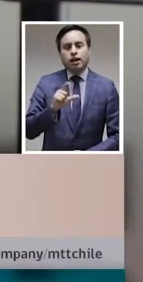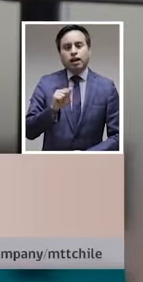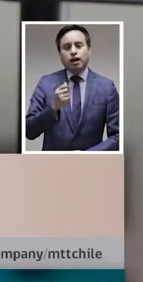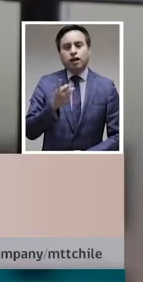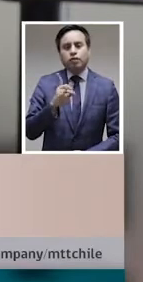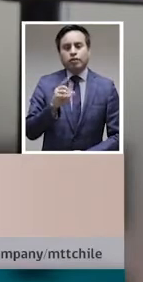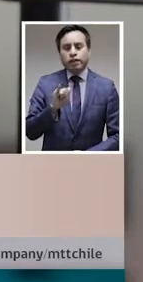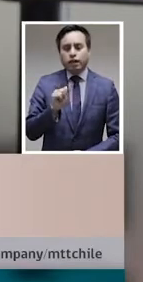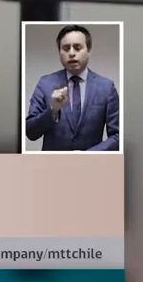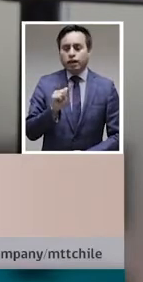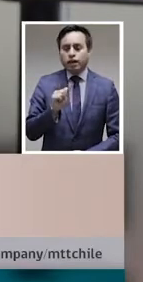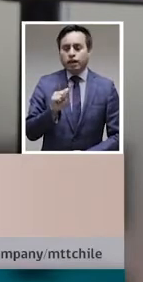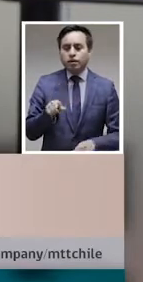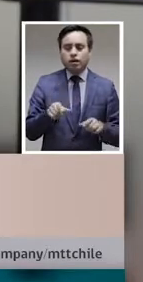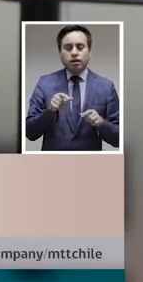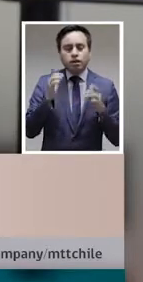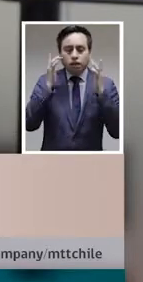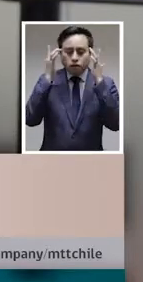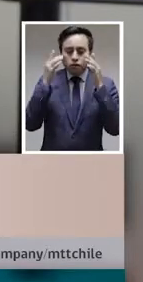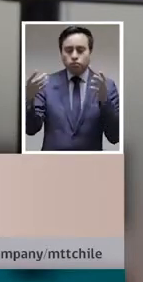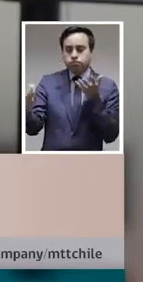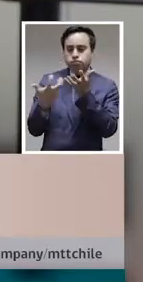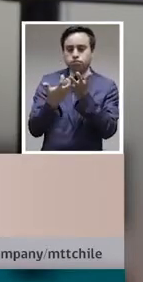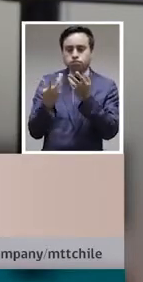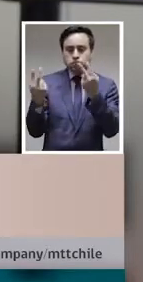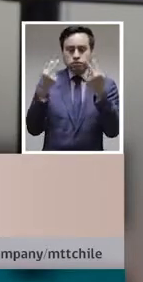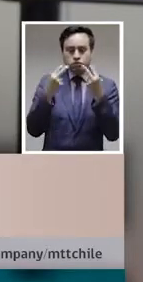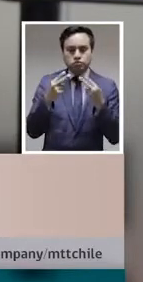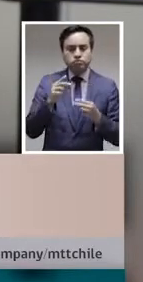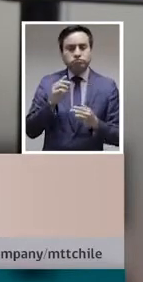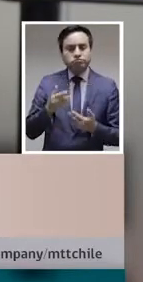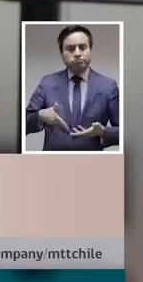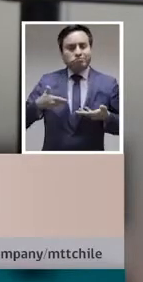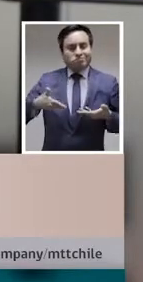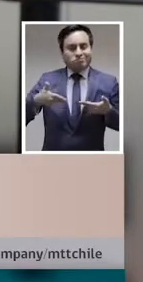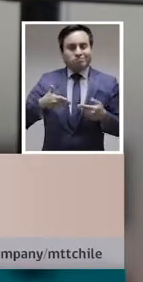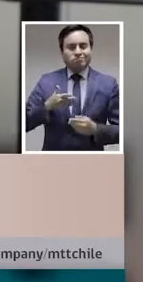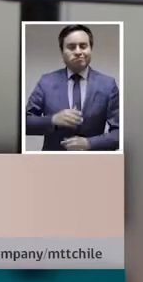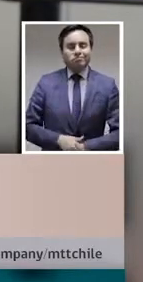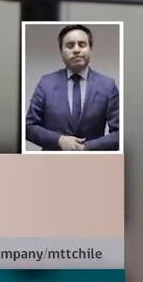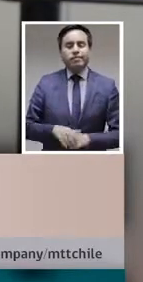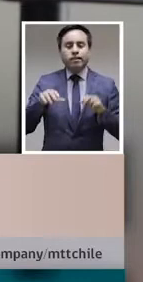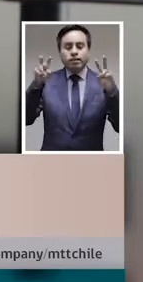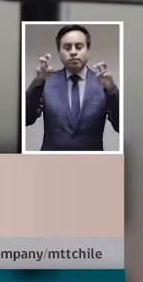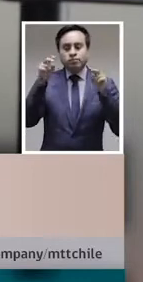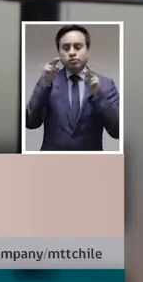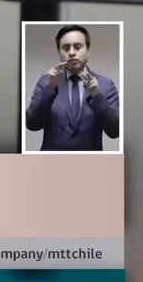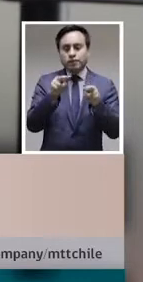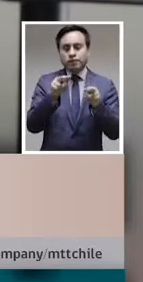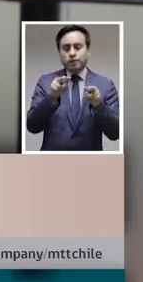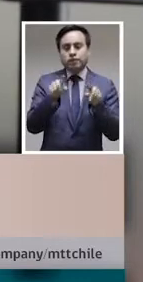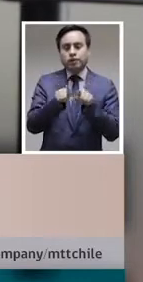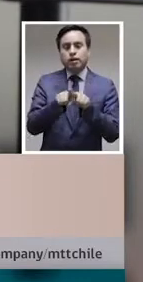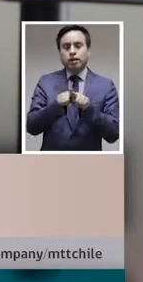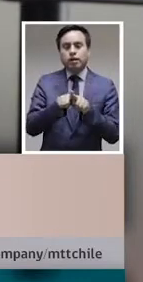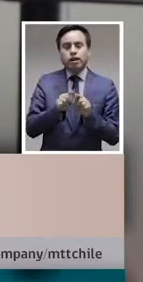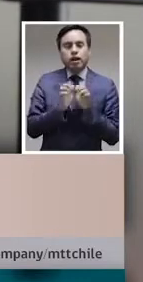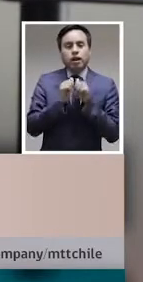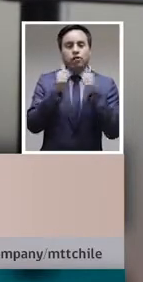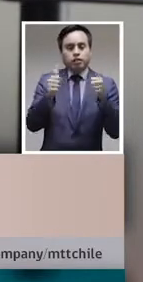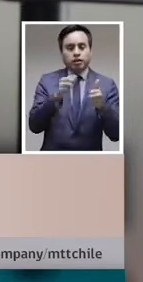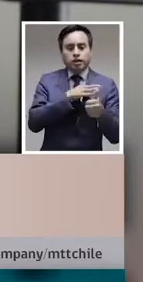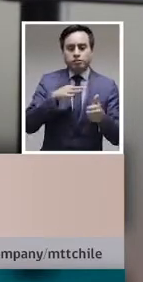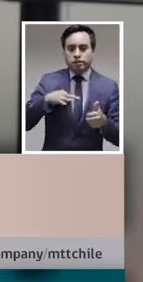de la coincidencia de visión que nos inspira. Desde el punto de vista de la autoridad,